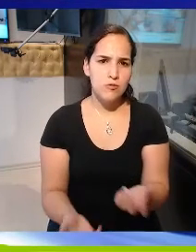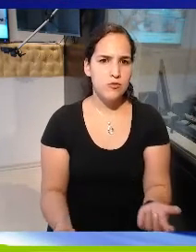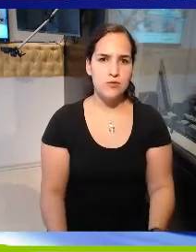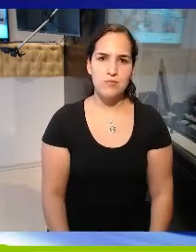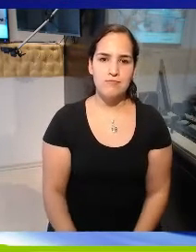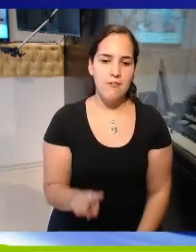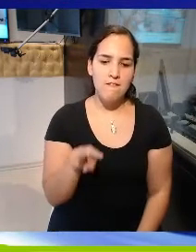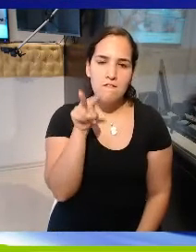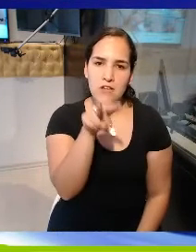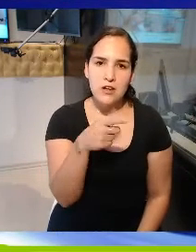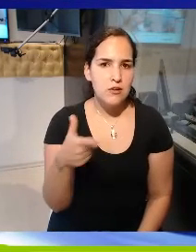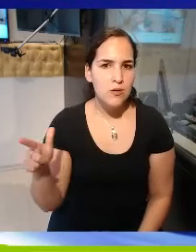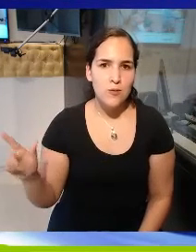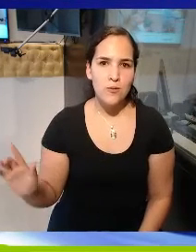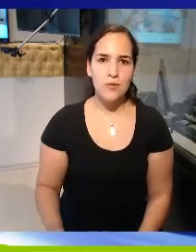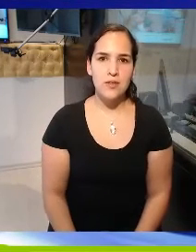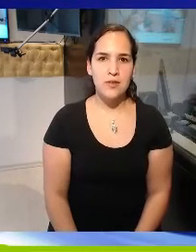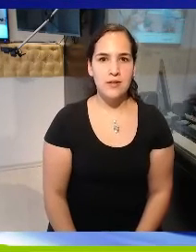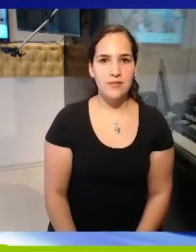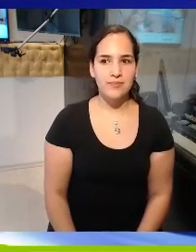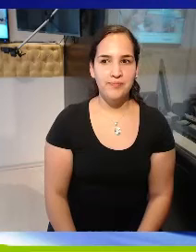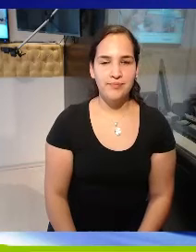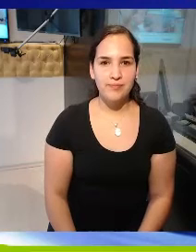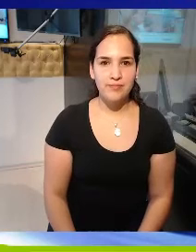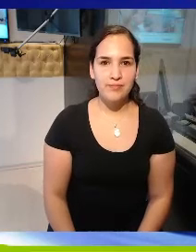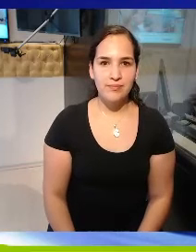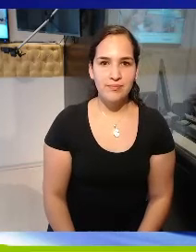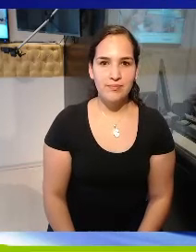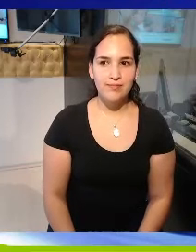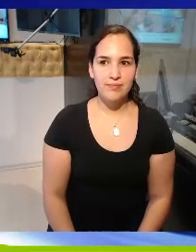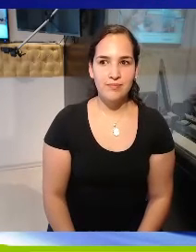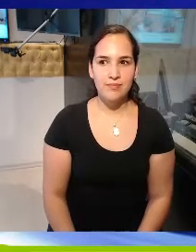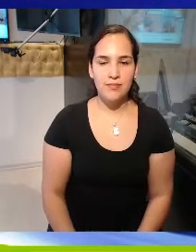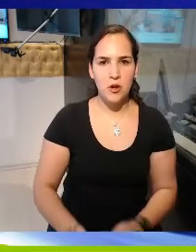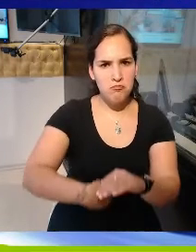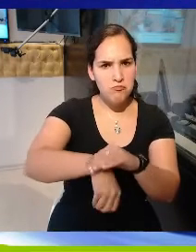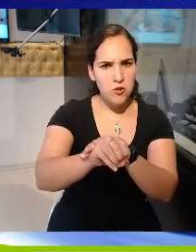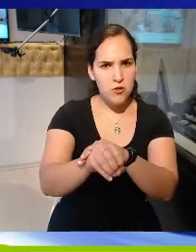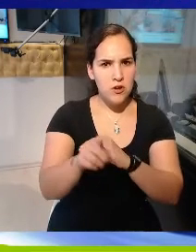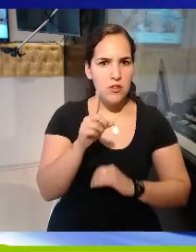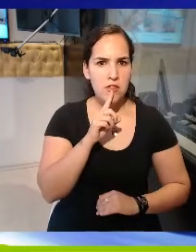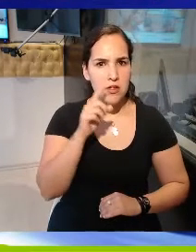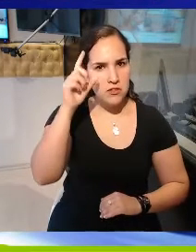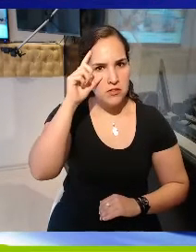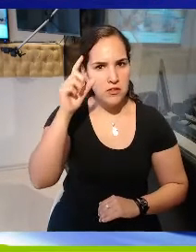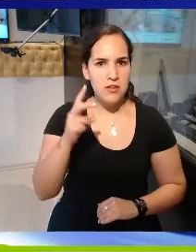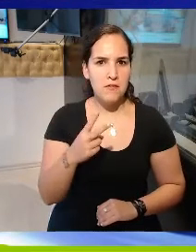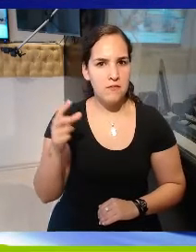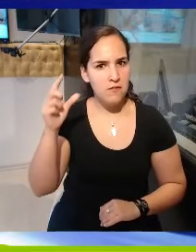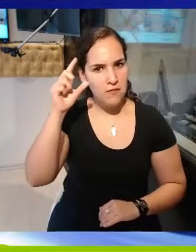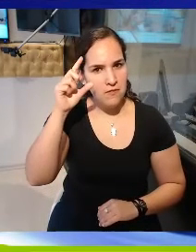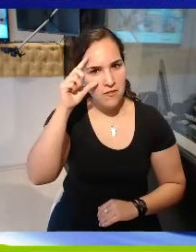me venga con otras obligaciones. Es que me parece que negada, chica. A mí me parece que hizo un gol Tevez ayer. ¿Puede ser? Como escuché